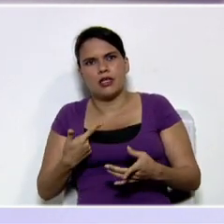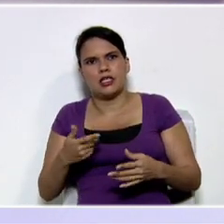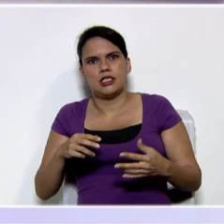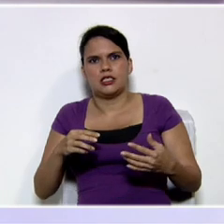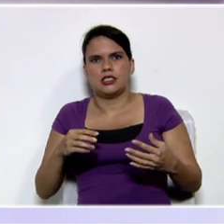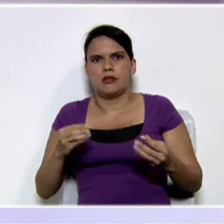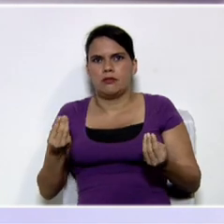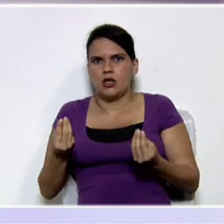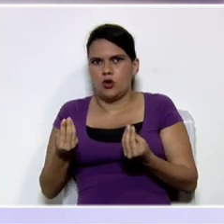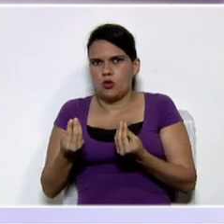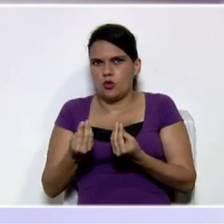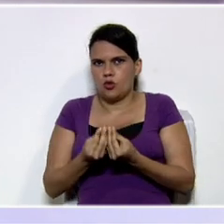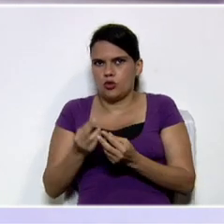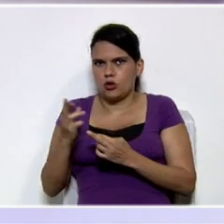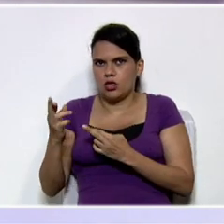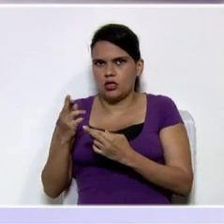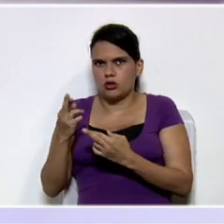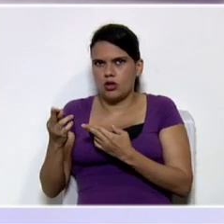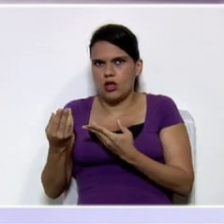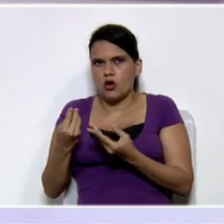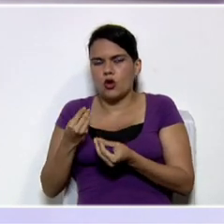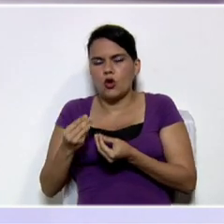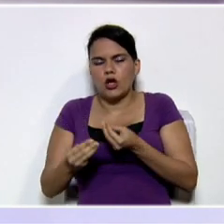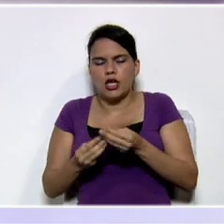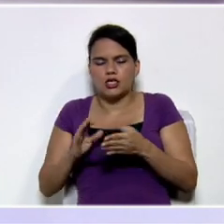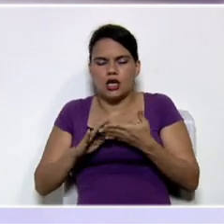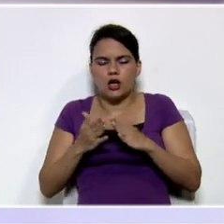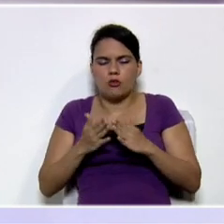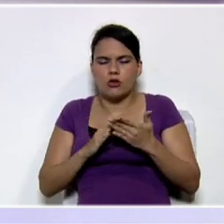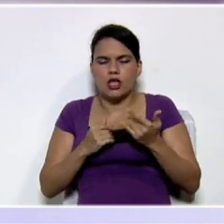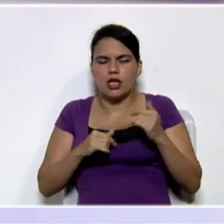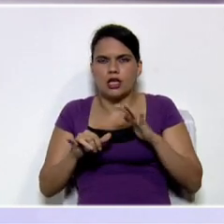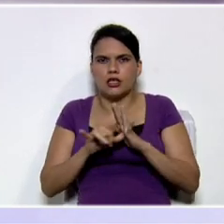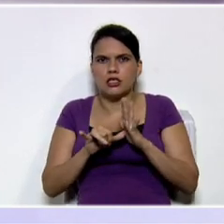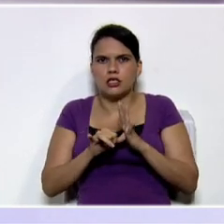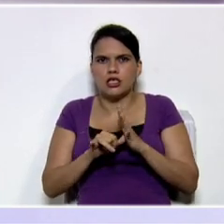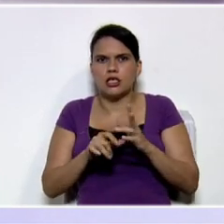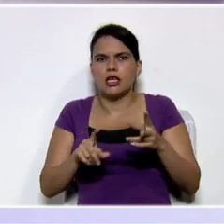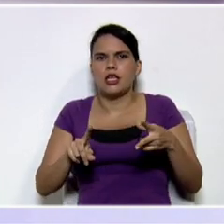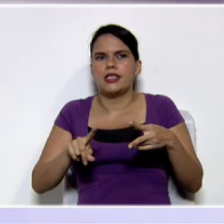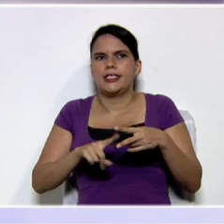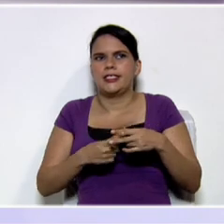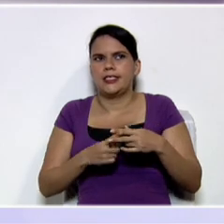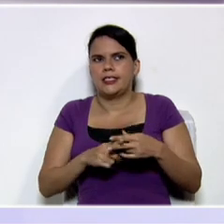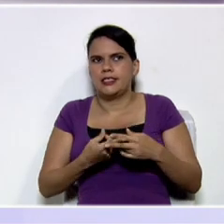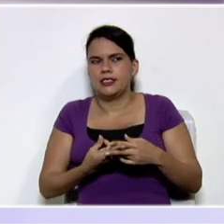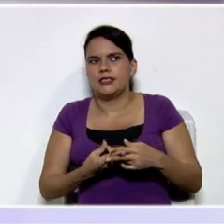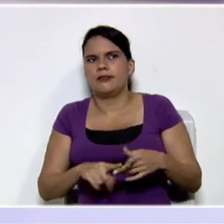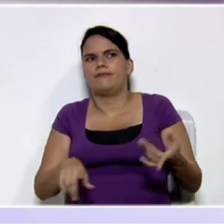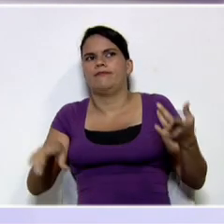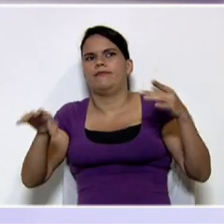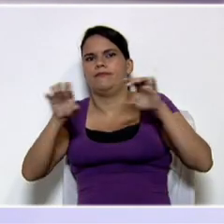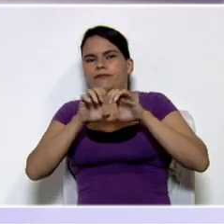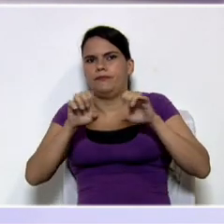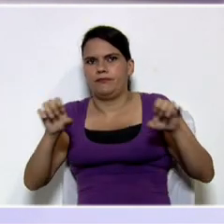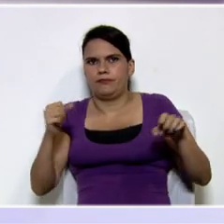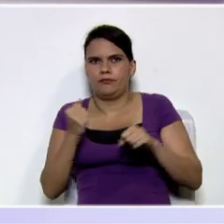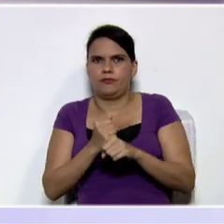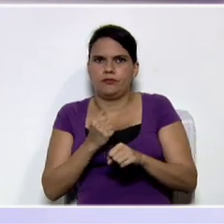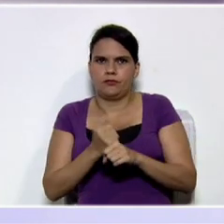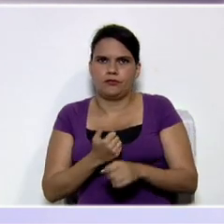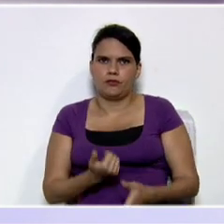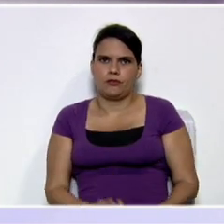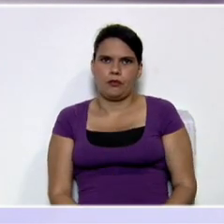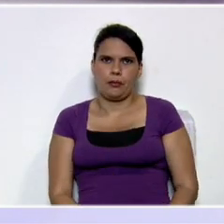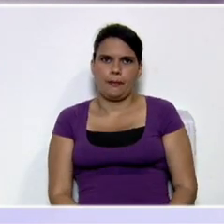relacionado con la cotidianidad de esas comunidades que están cerca de él como tal. ¿Para qué? Para considerar, por